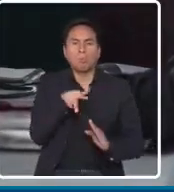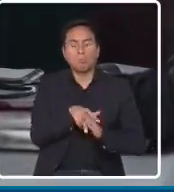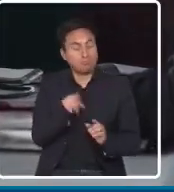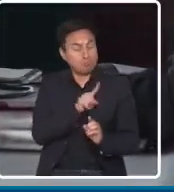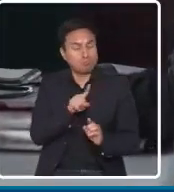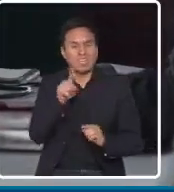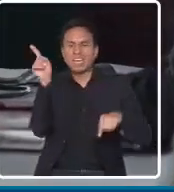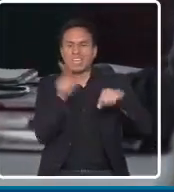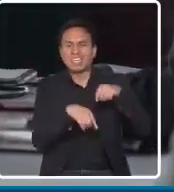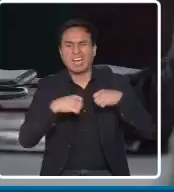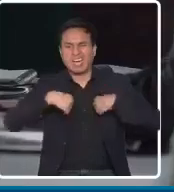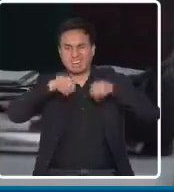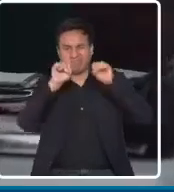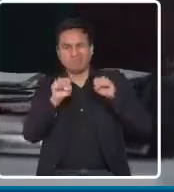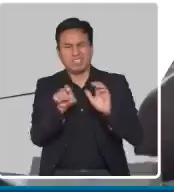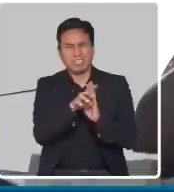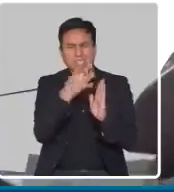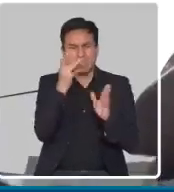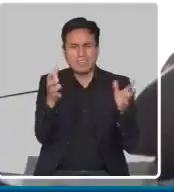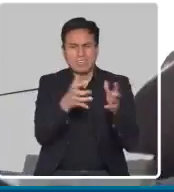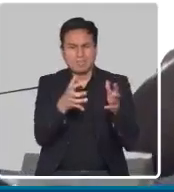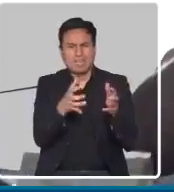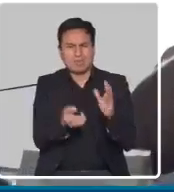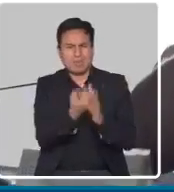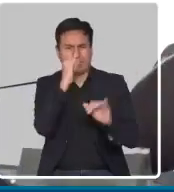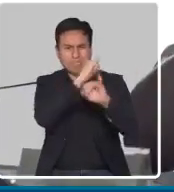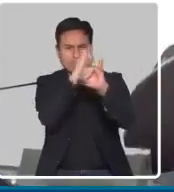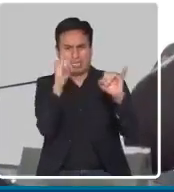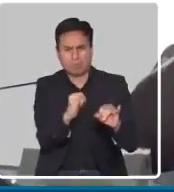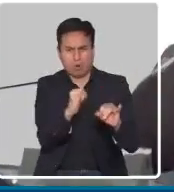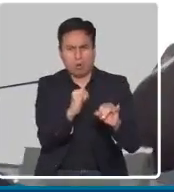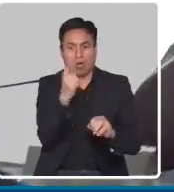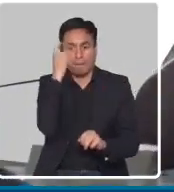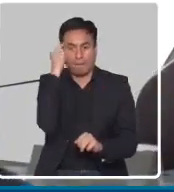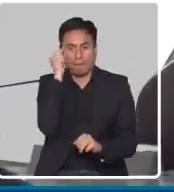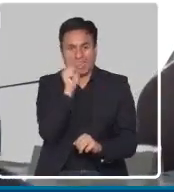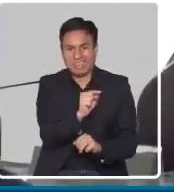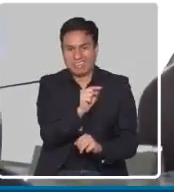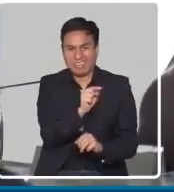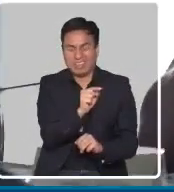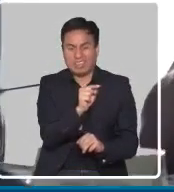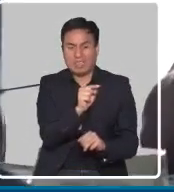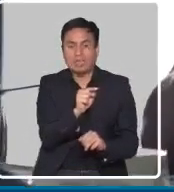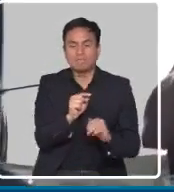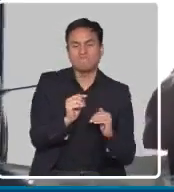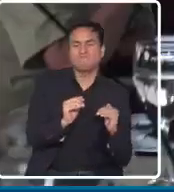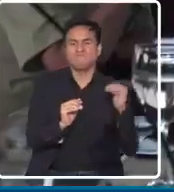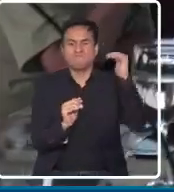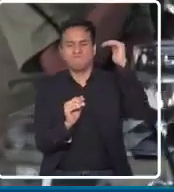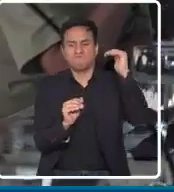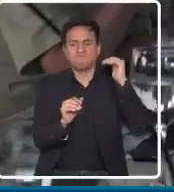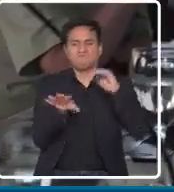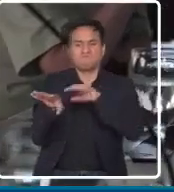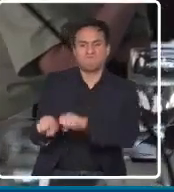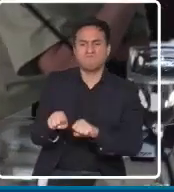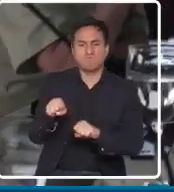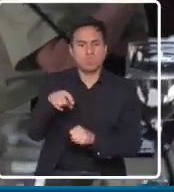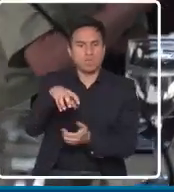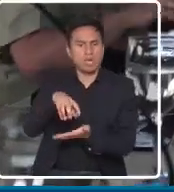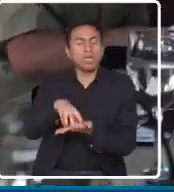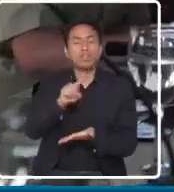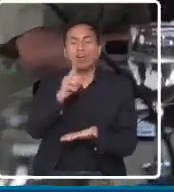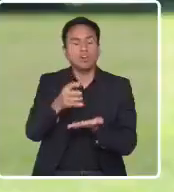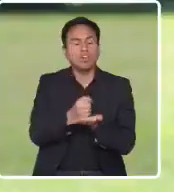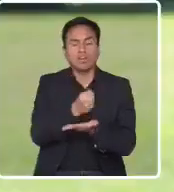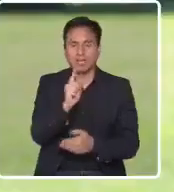para ganarle la batalla a la criminalidad de nuevo tipo que pretende enseñorearse con nuestras ciudades y no lo van a